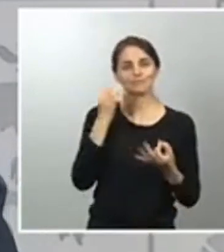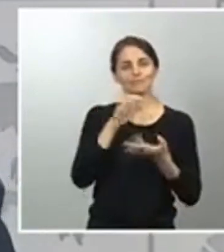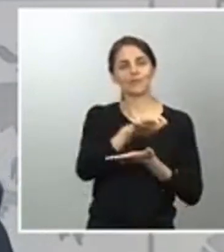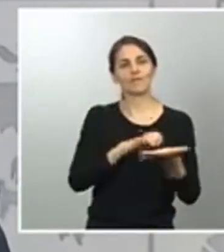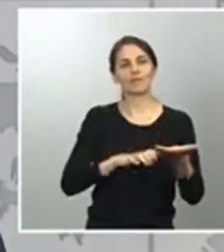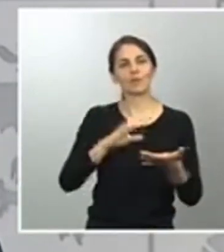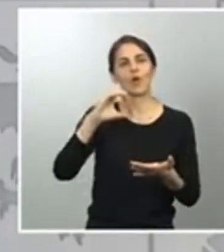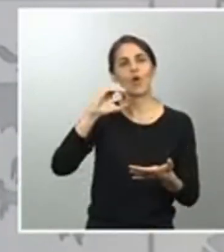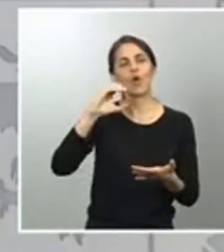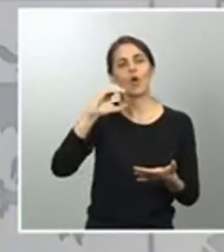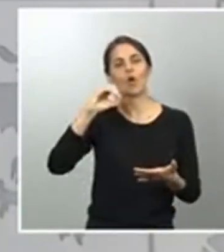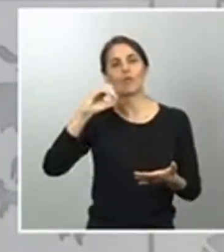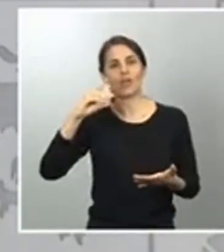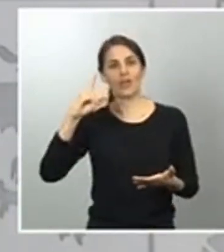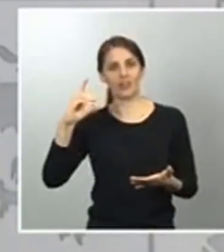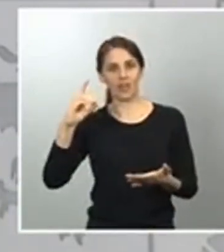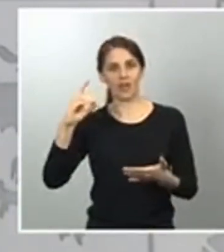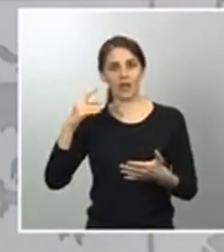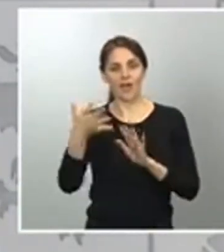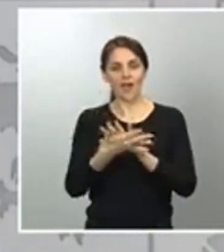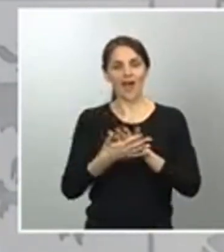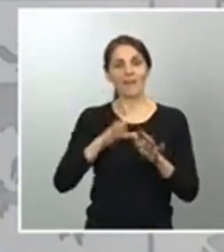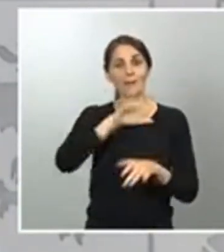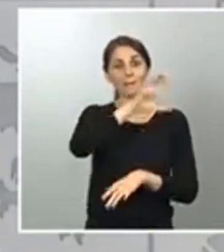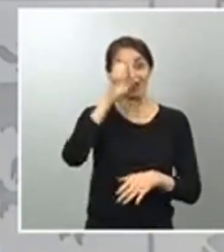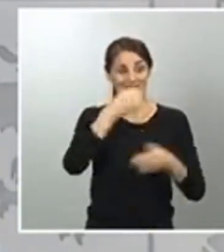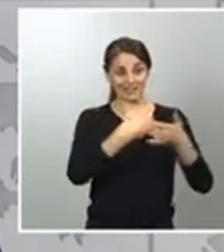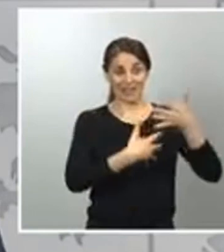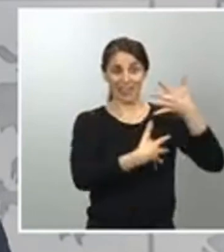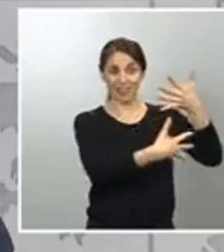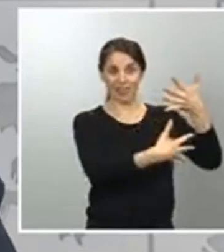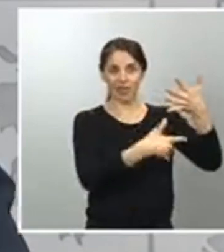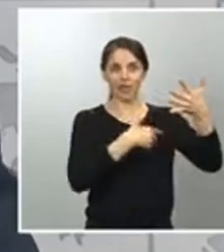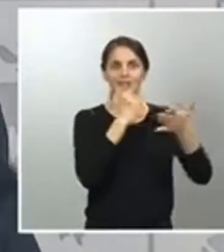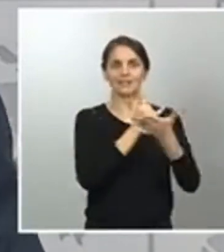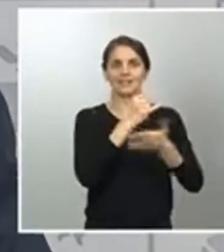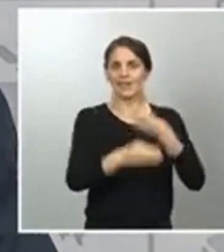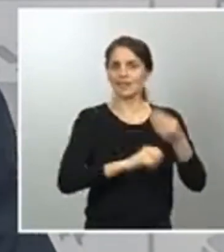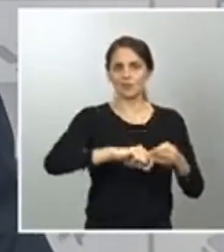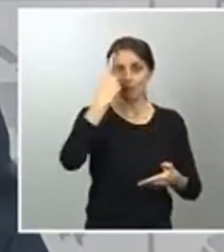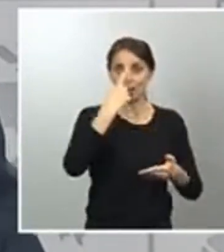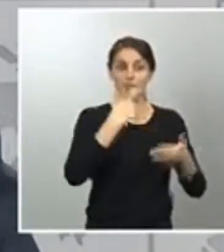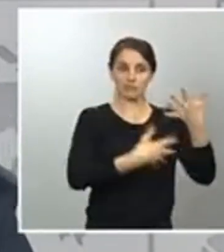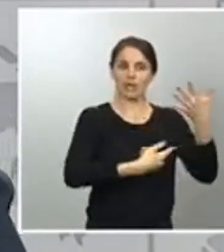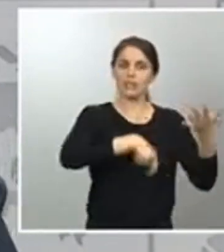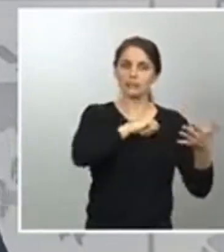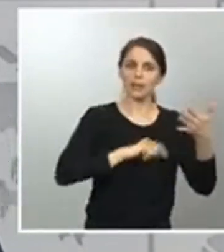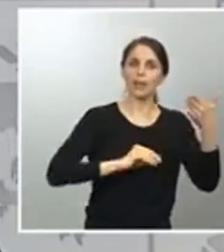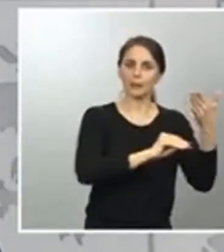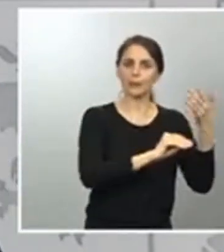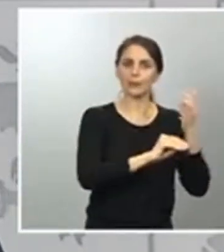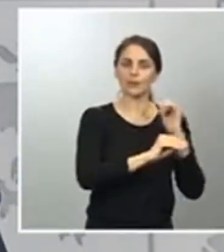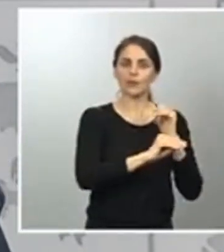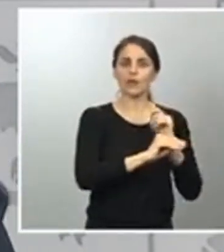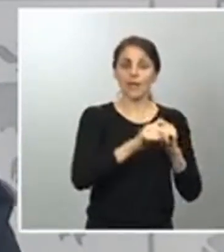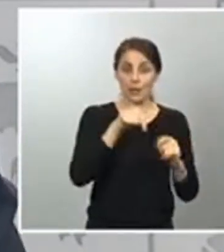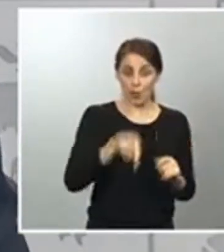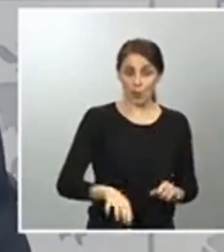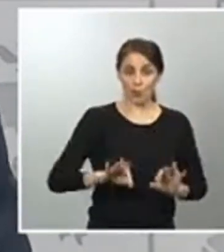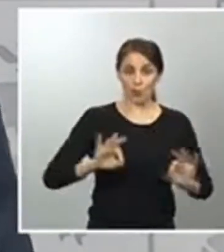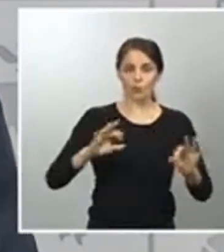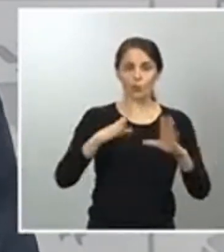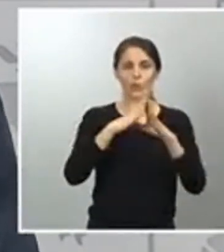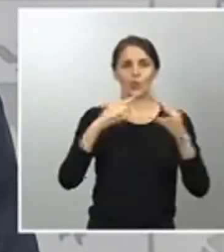10 primeros países de la OCDE y el número de test, y hoy, por ejemplo, hemos conocido otro estudio de la Universidad Johns